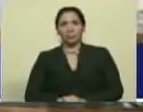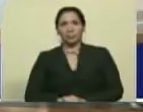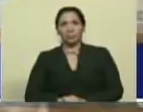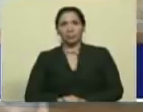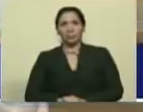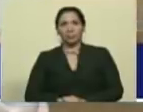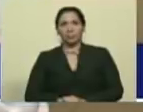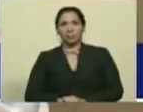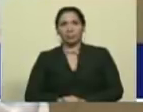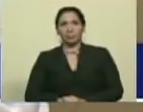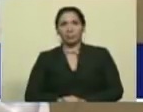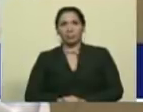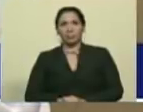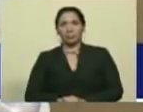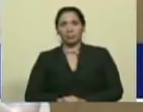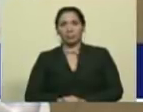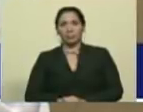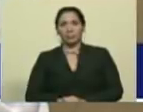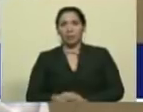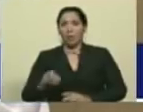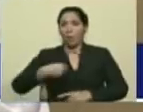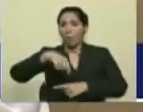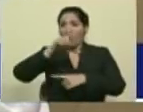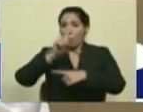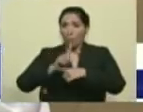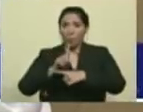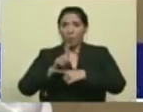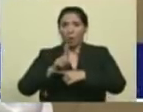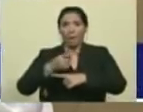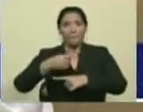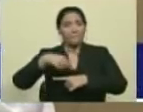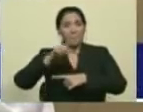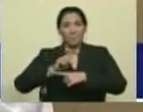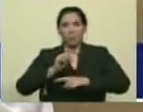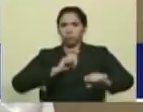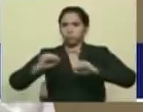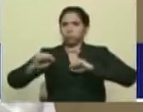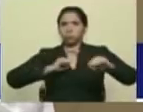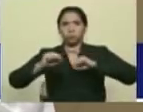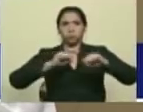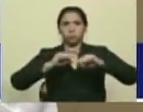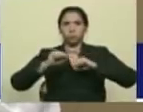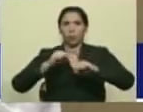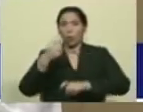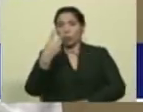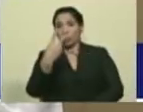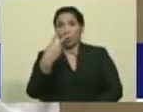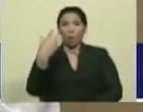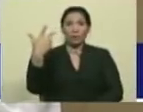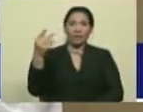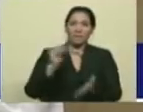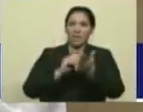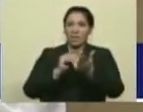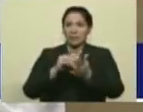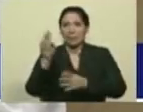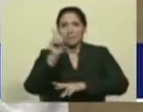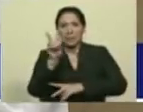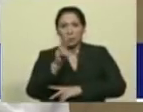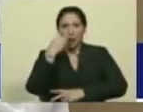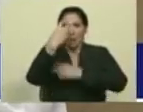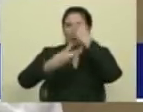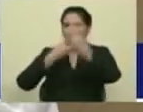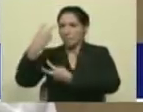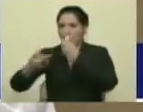Y una de las primeras acciones, luego de recorrer dos, tres veces Venezuela, pueblo por pueblo, plaza por